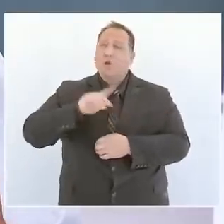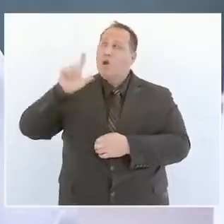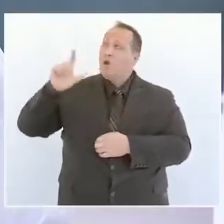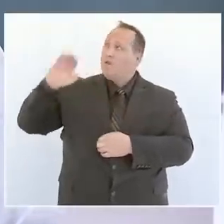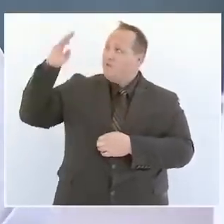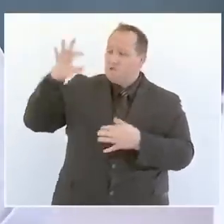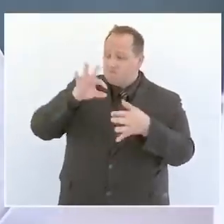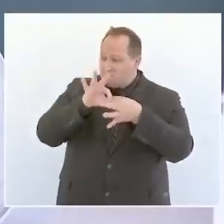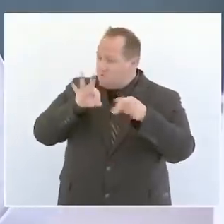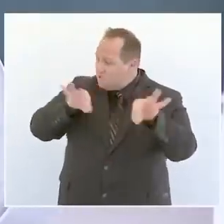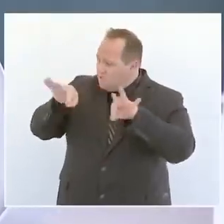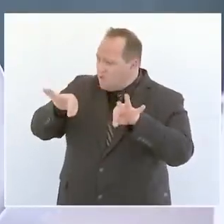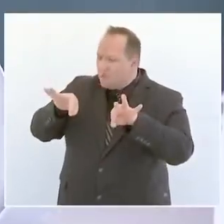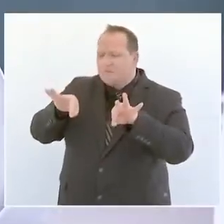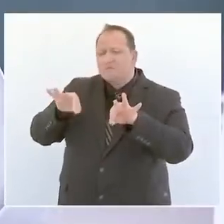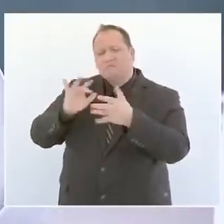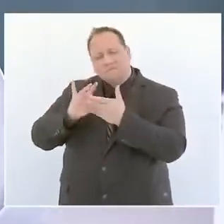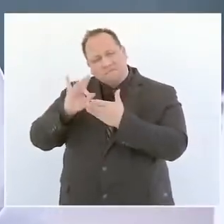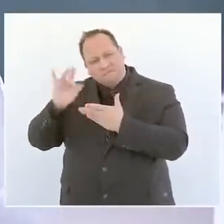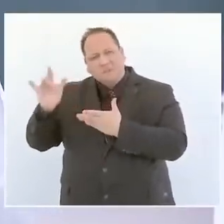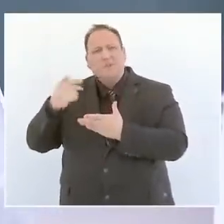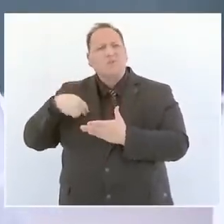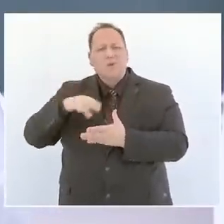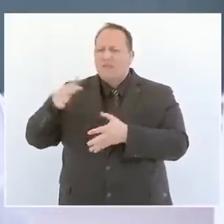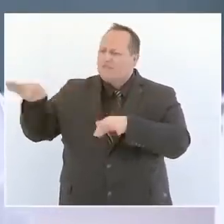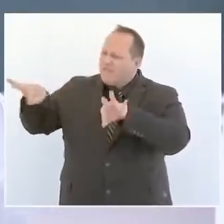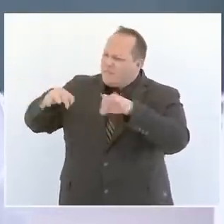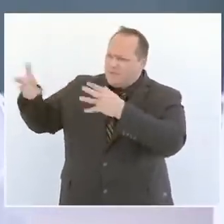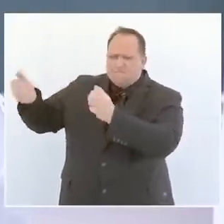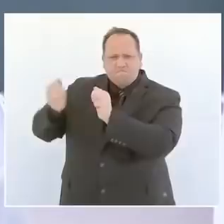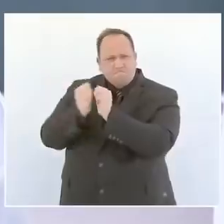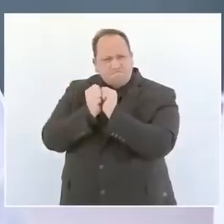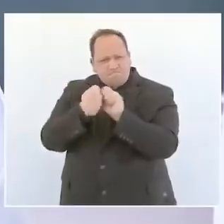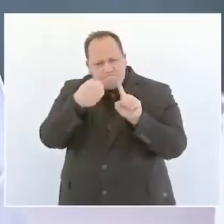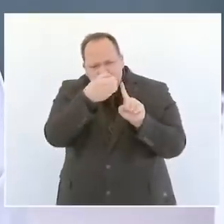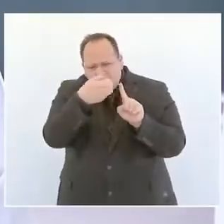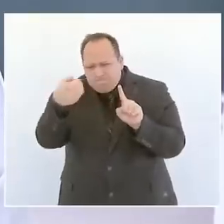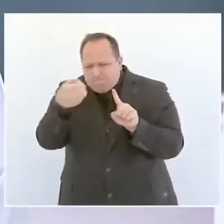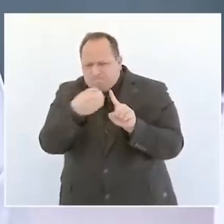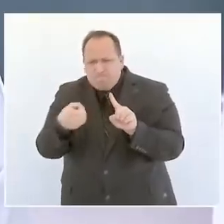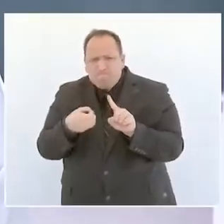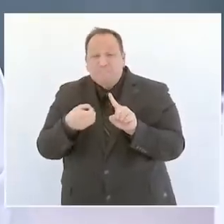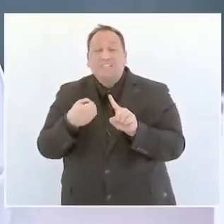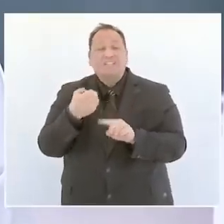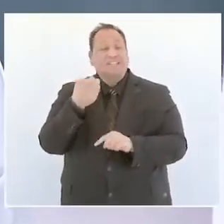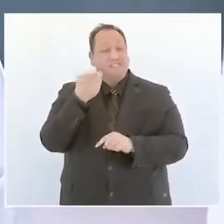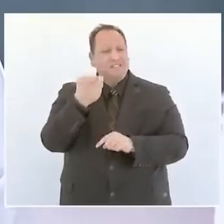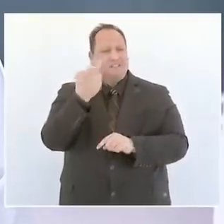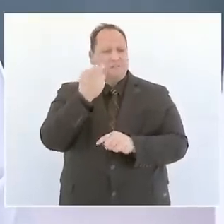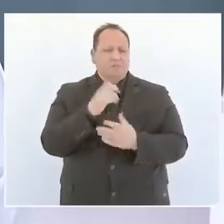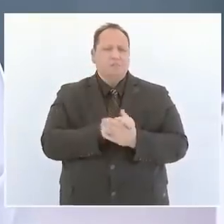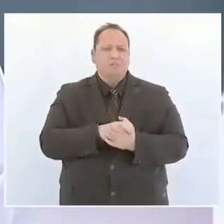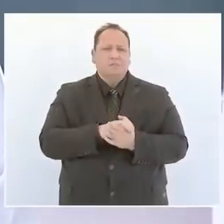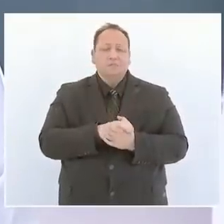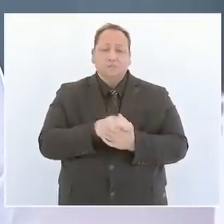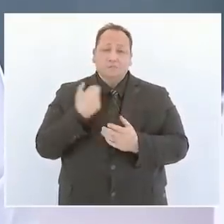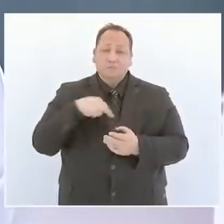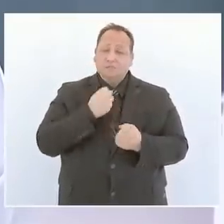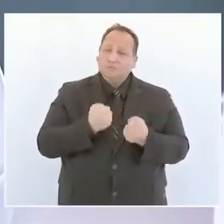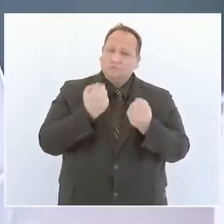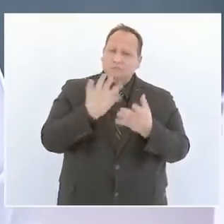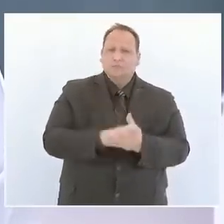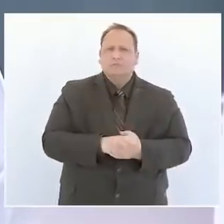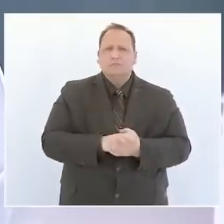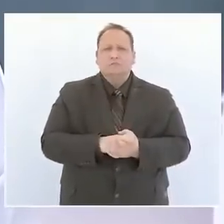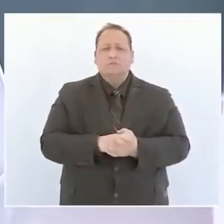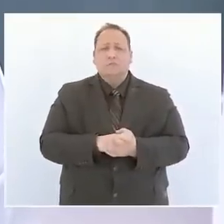Federación. Estamos trabajando en forma coordinada y por eso dijimos, se